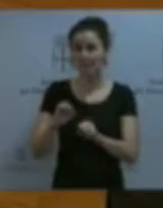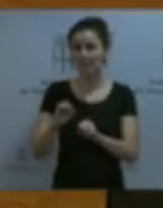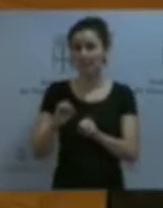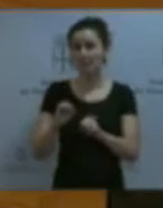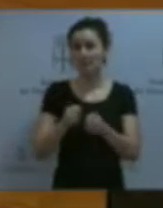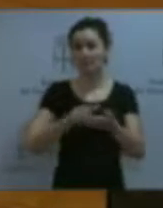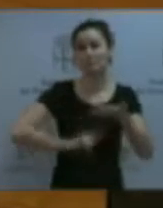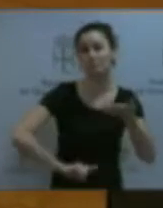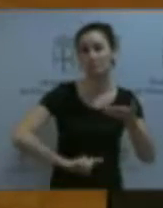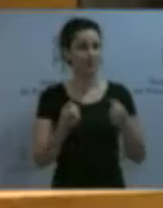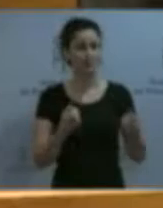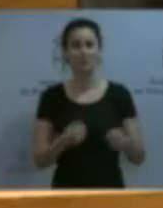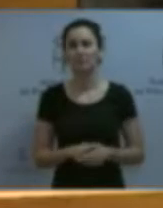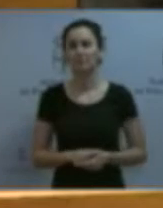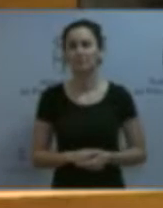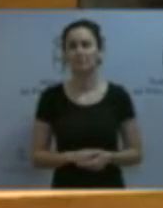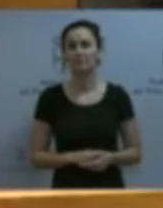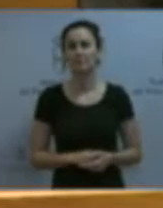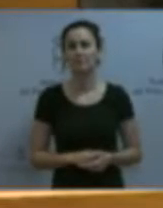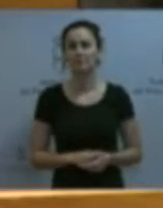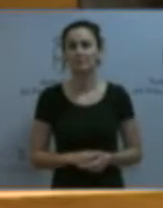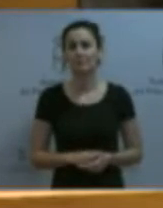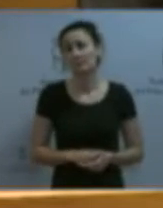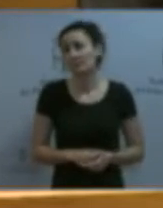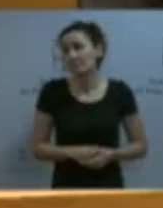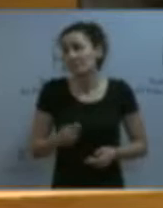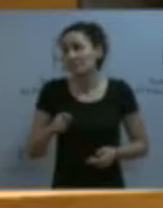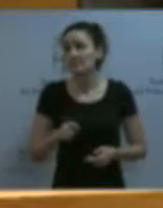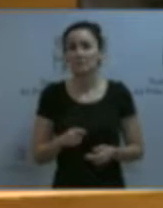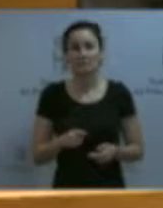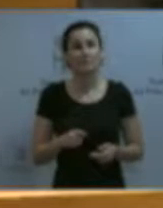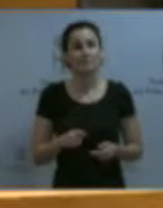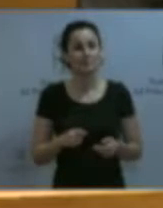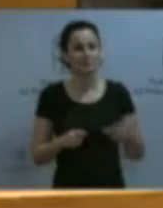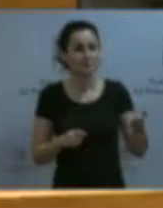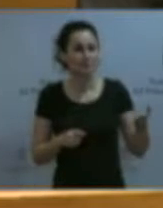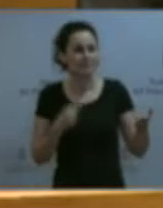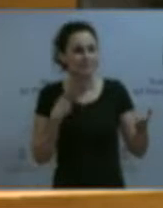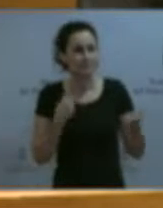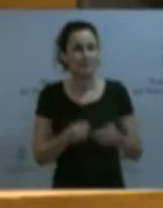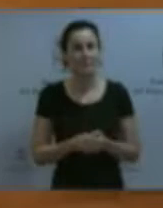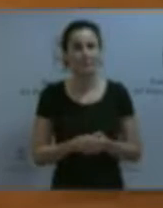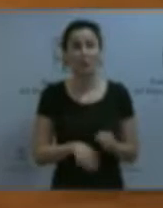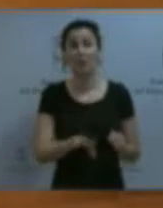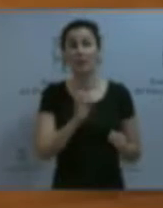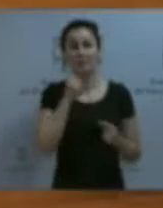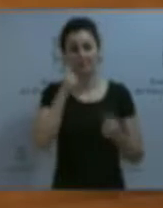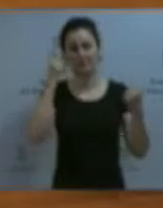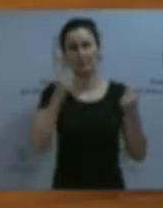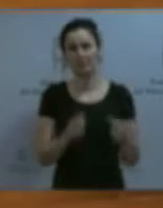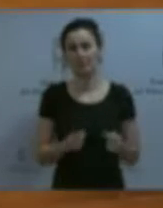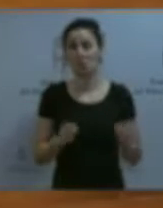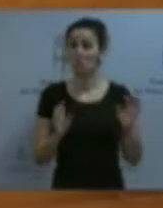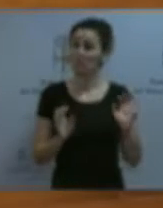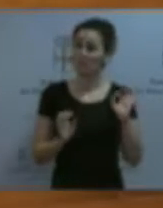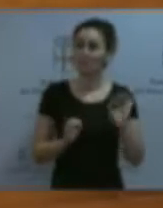final de la lista. Sí, señor presidente, señoría. Entiendo por primera vez que diga que